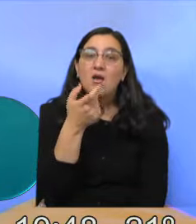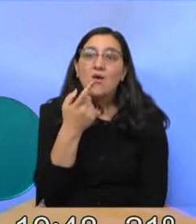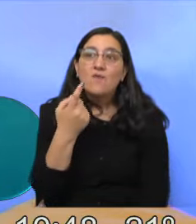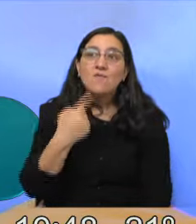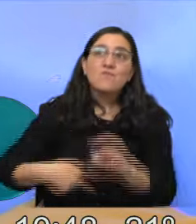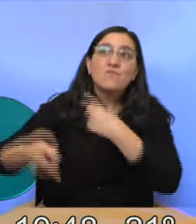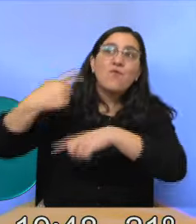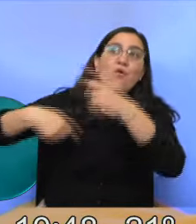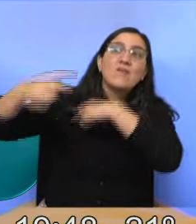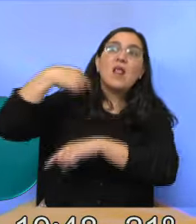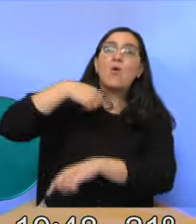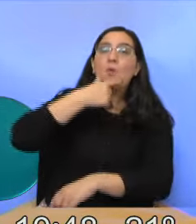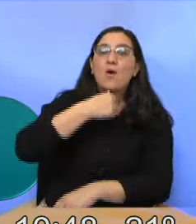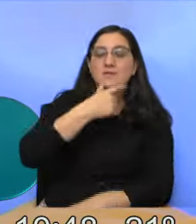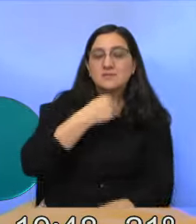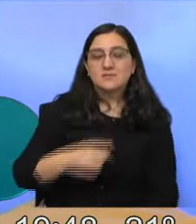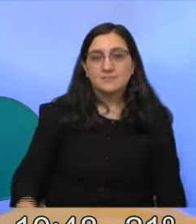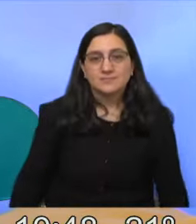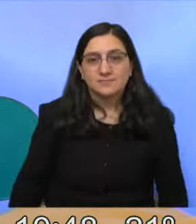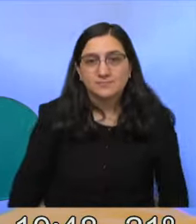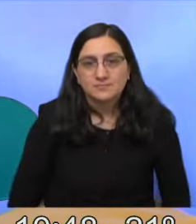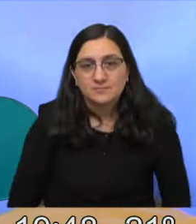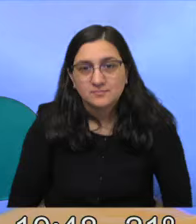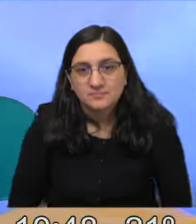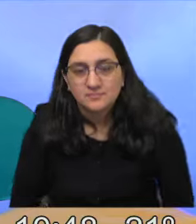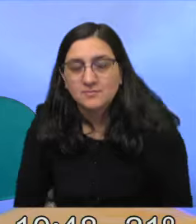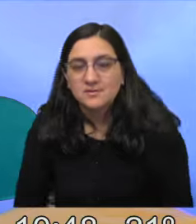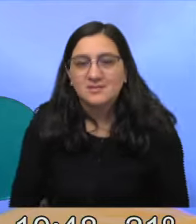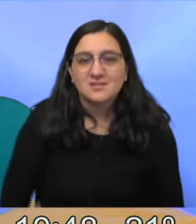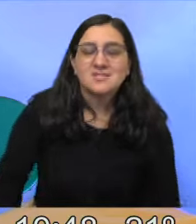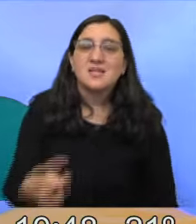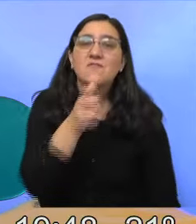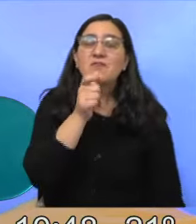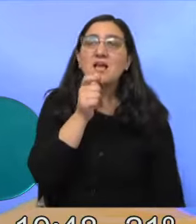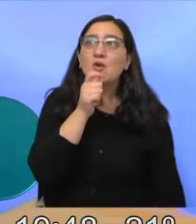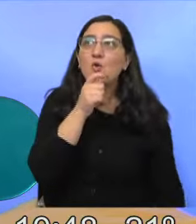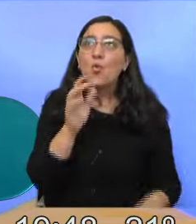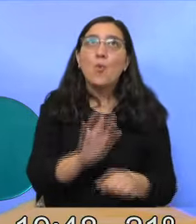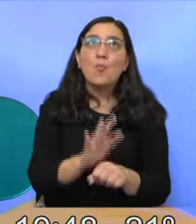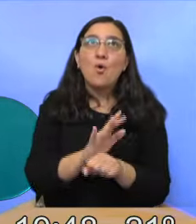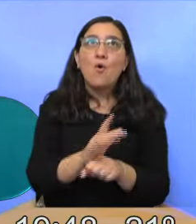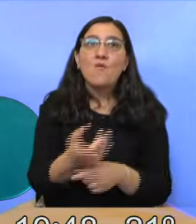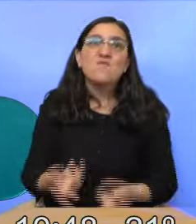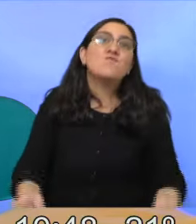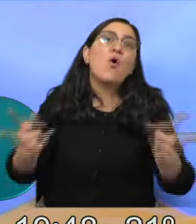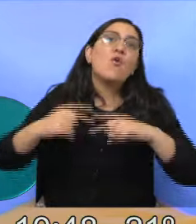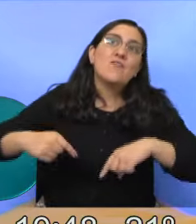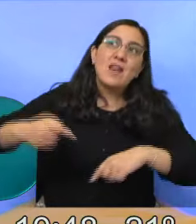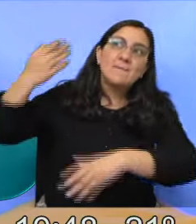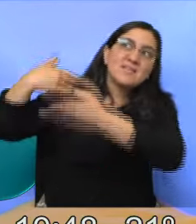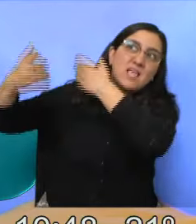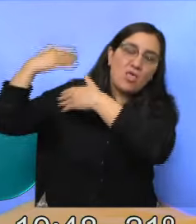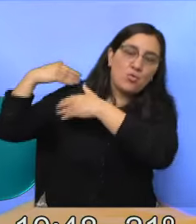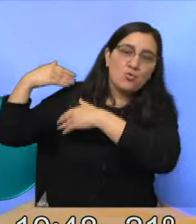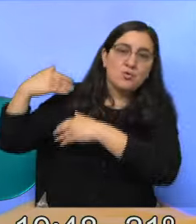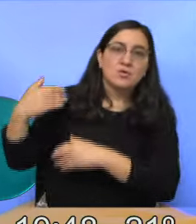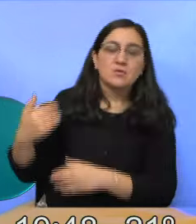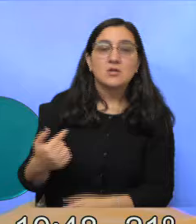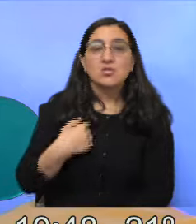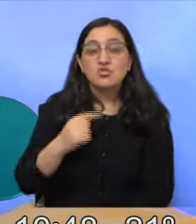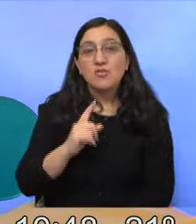volver al jueves sería la traducción, pero es como un volver al pasado. Ajá. Si vamos a la literalidad, yo tendría que subir